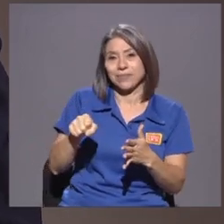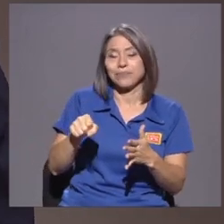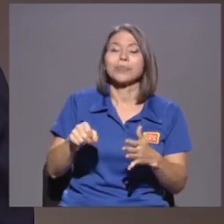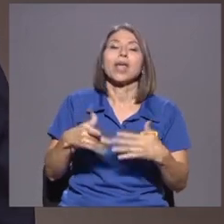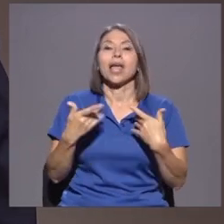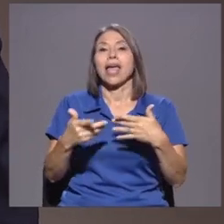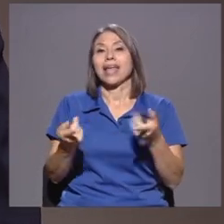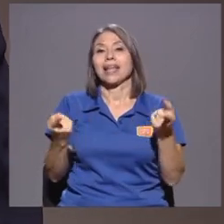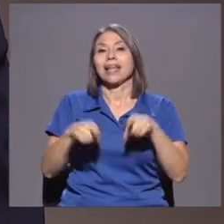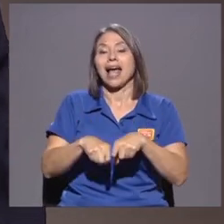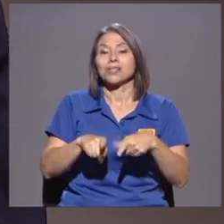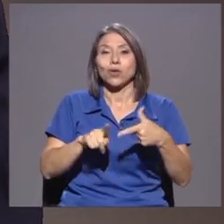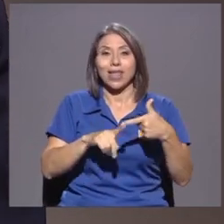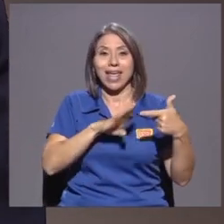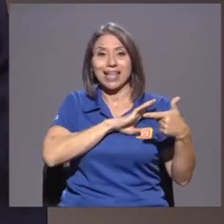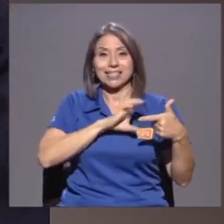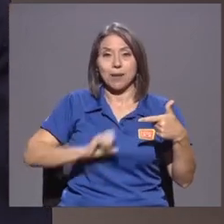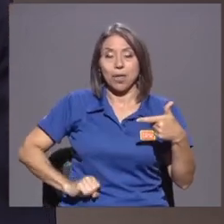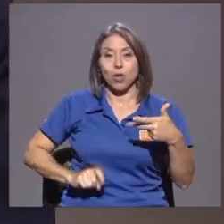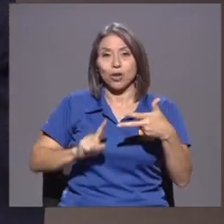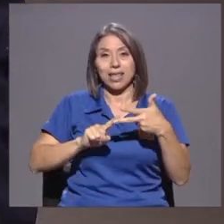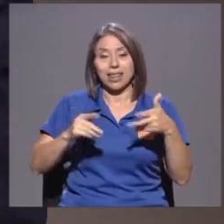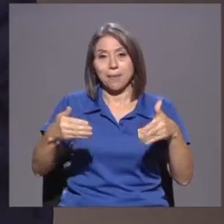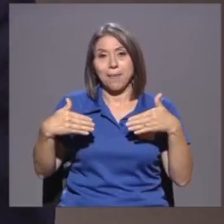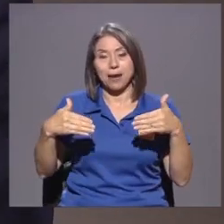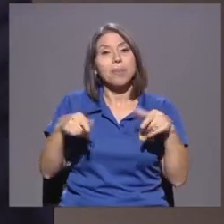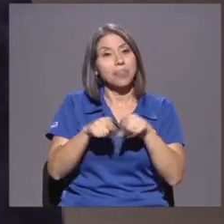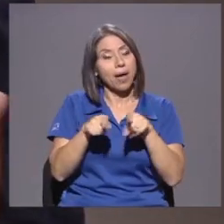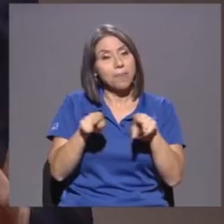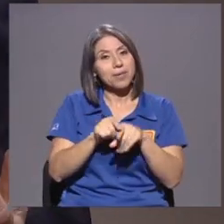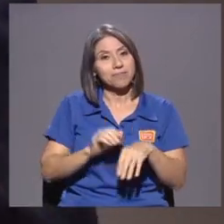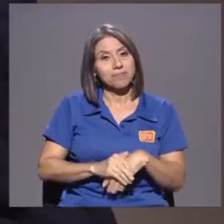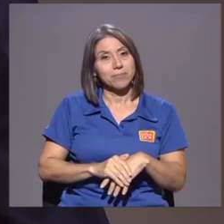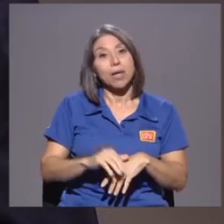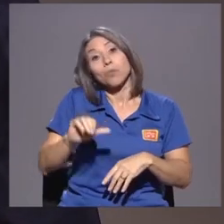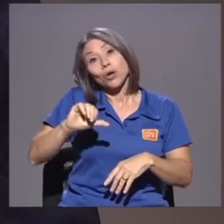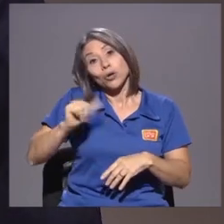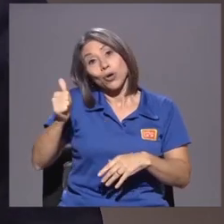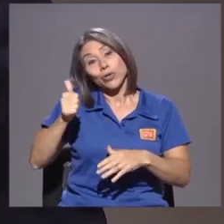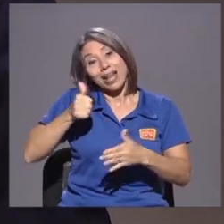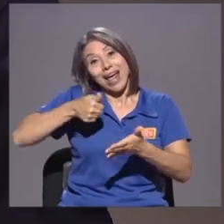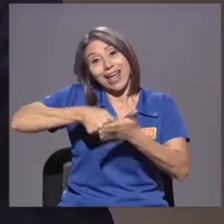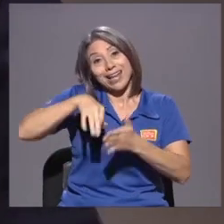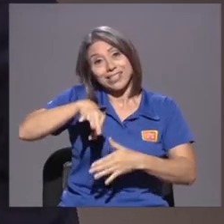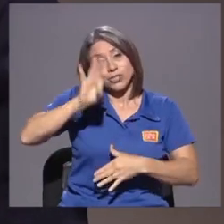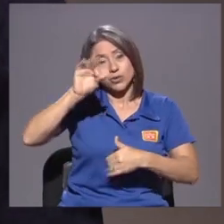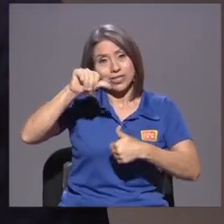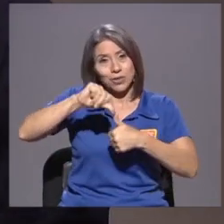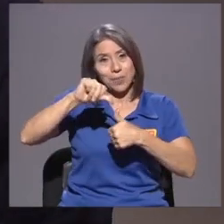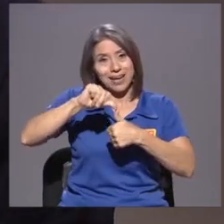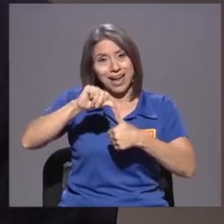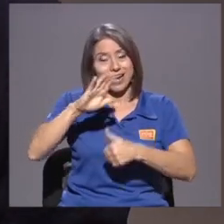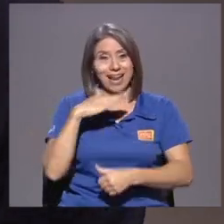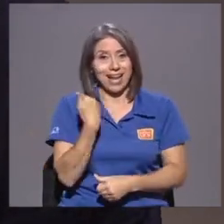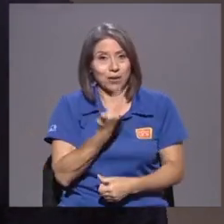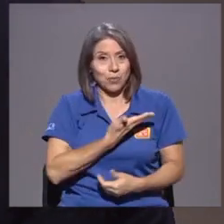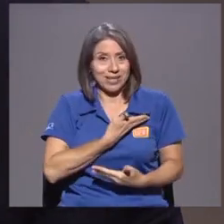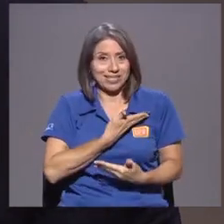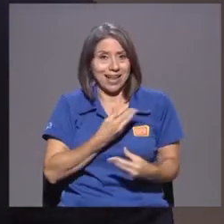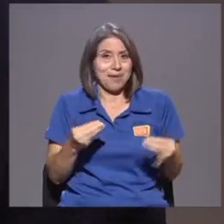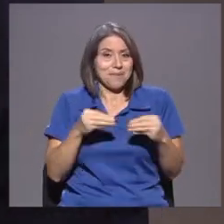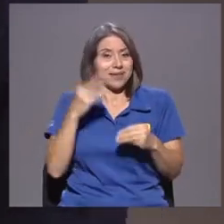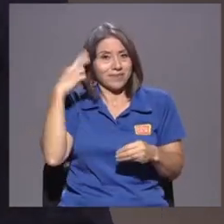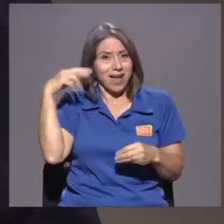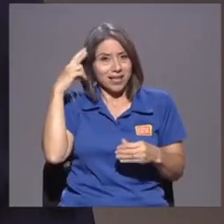salvador y de panamá también y bueno y otra elección centroamericana que fue la nuestra pues con mayor razón verdad en